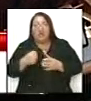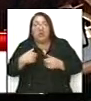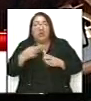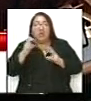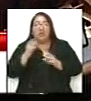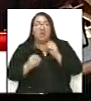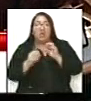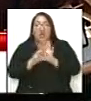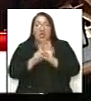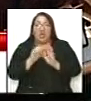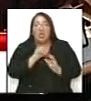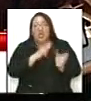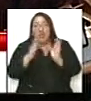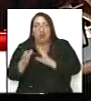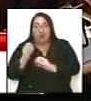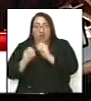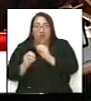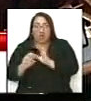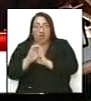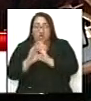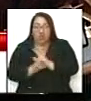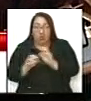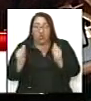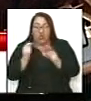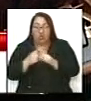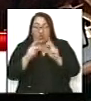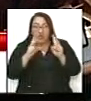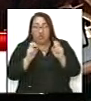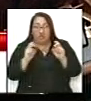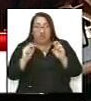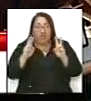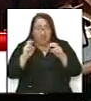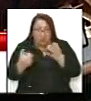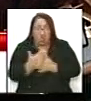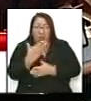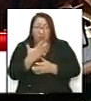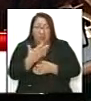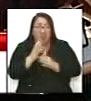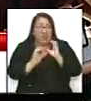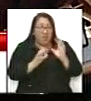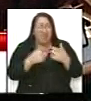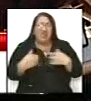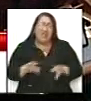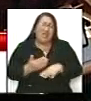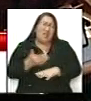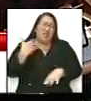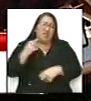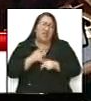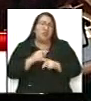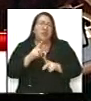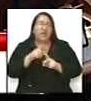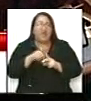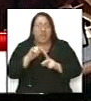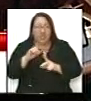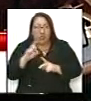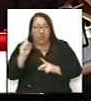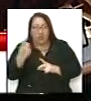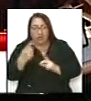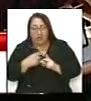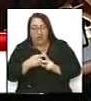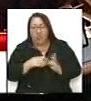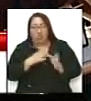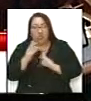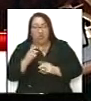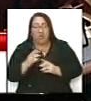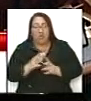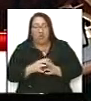legales y reformas constitucionales. Estamos por temas y el debate no es nuevo. Ya hemos tenido el debate sobre el título preliminar, ya hemos tenido el título